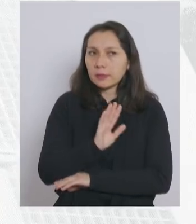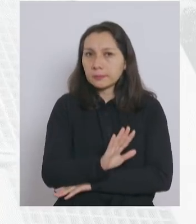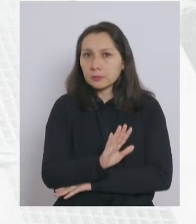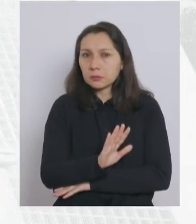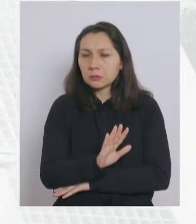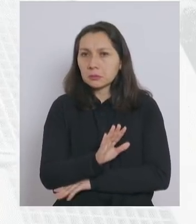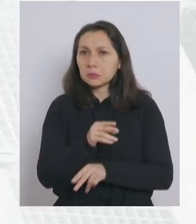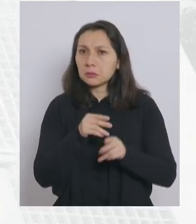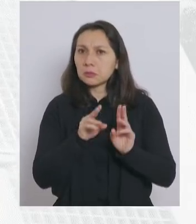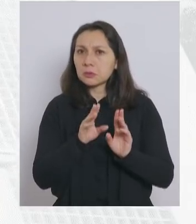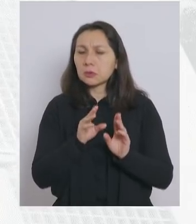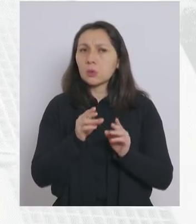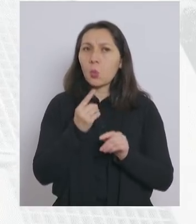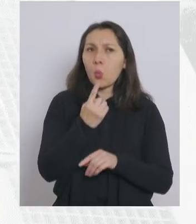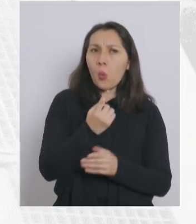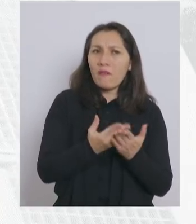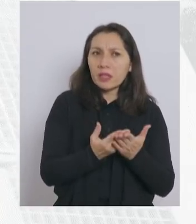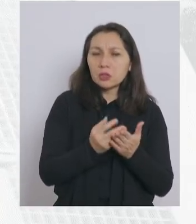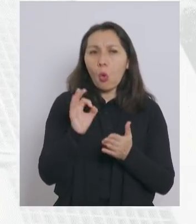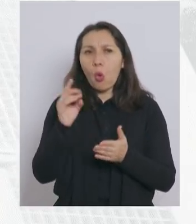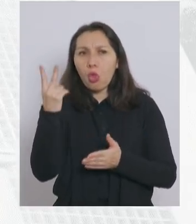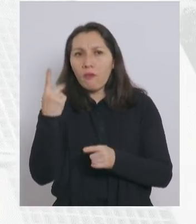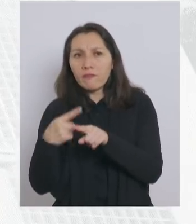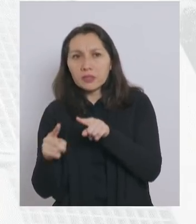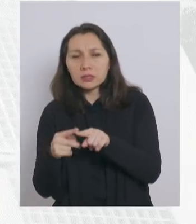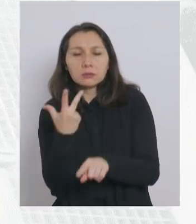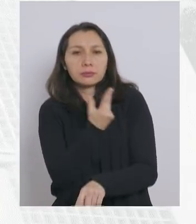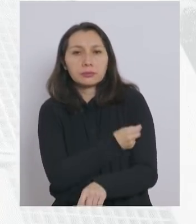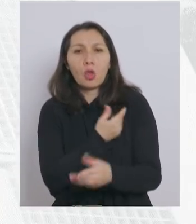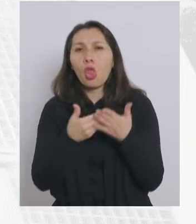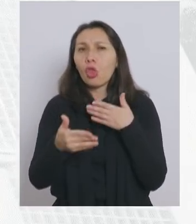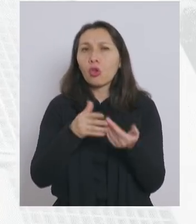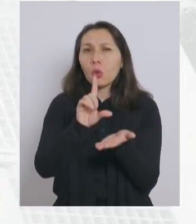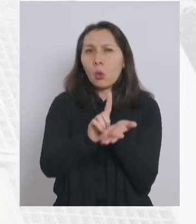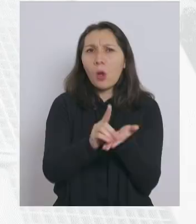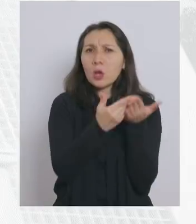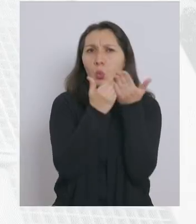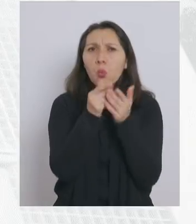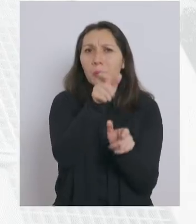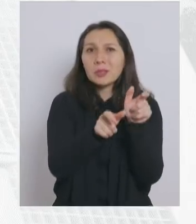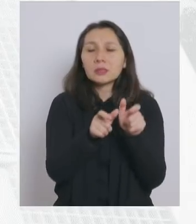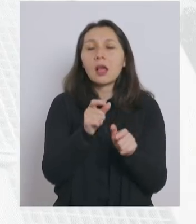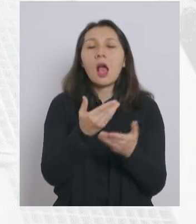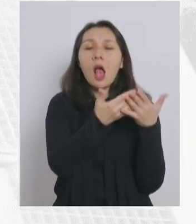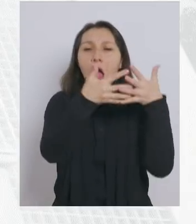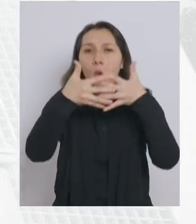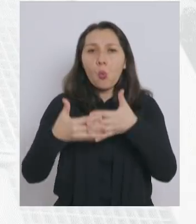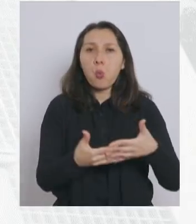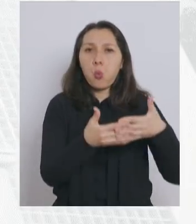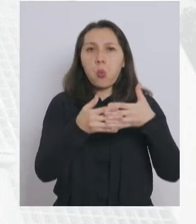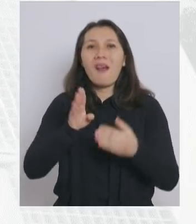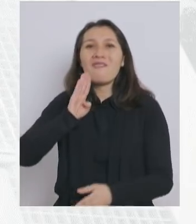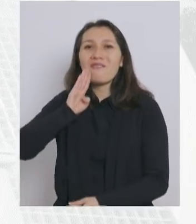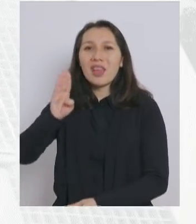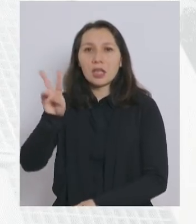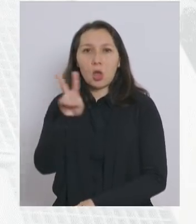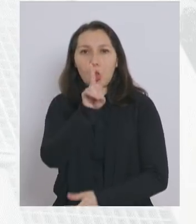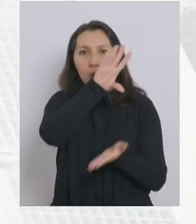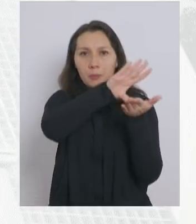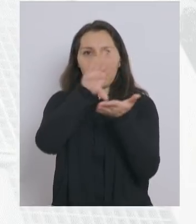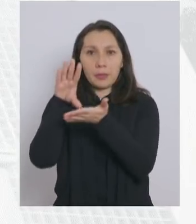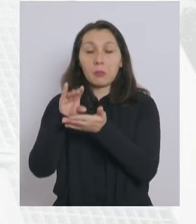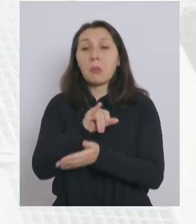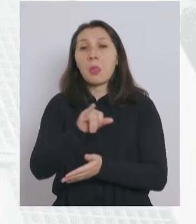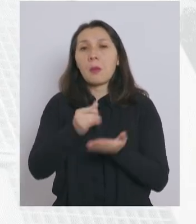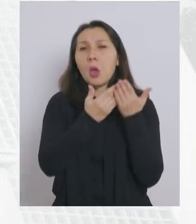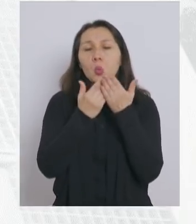producía eficacia 1 o 2 dosis. ¿Dónde se realizaron estos estudios? En Estados Unidos y Bélgica. Después tenemos diferentes otros estudios